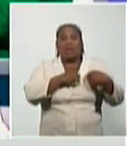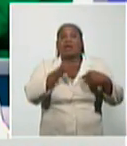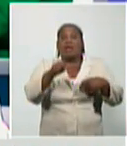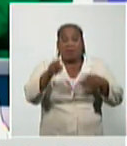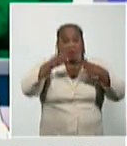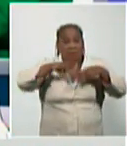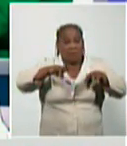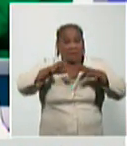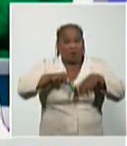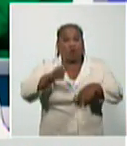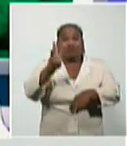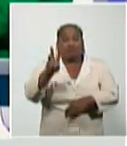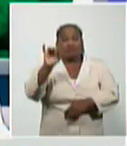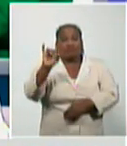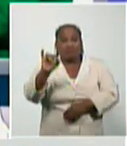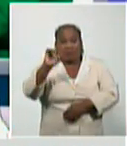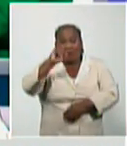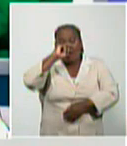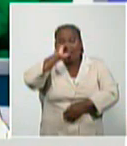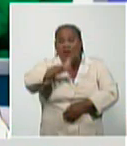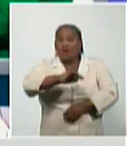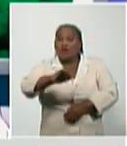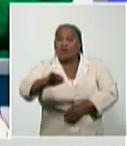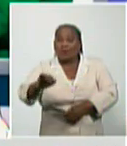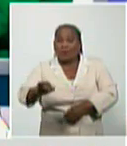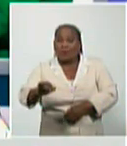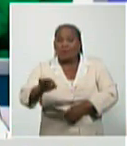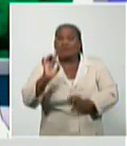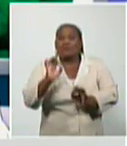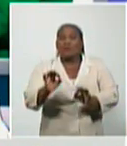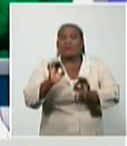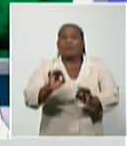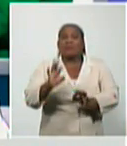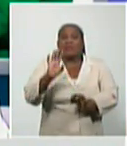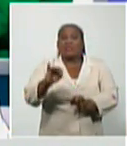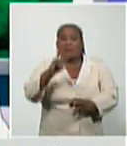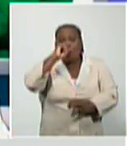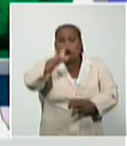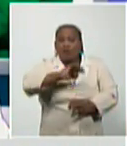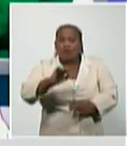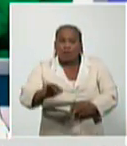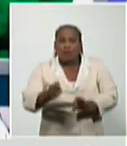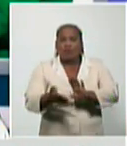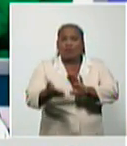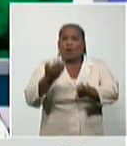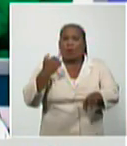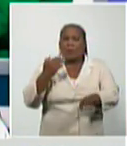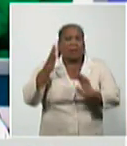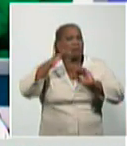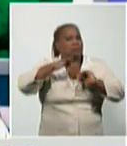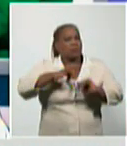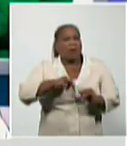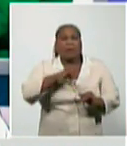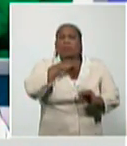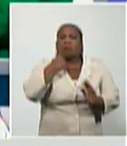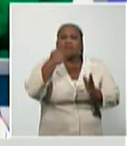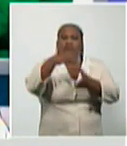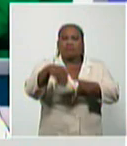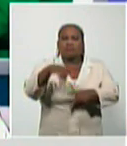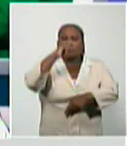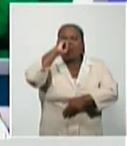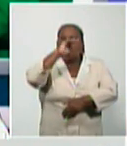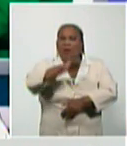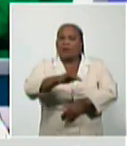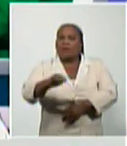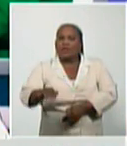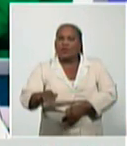que fíjense que siempre decimos el niño se recupera, no hemos tenido ningún fallecido de 20 o